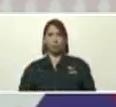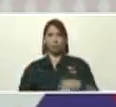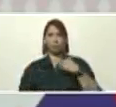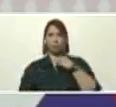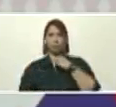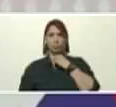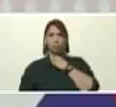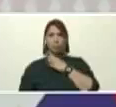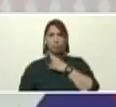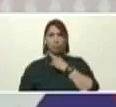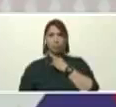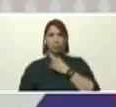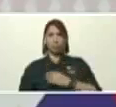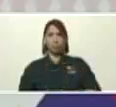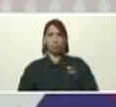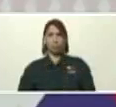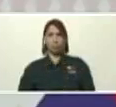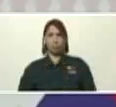con